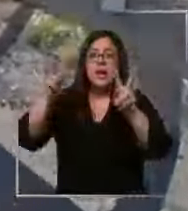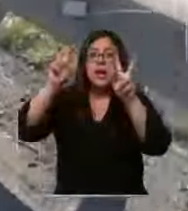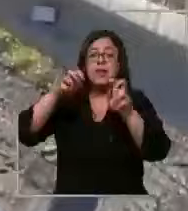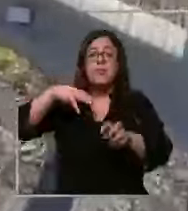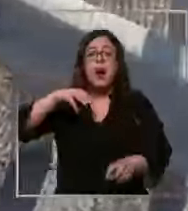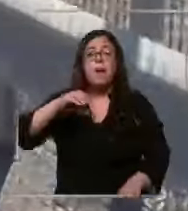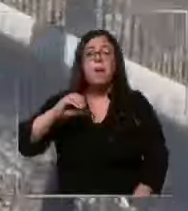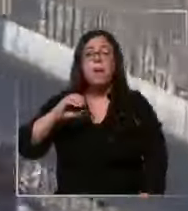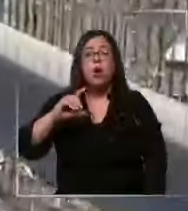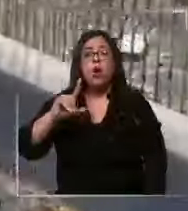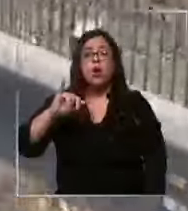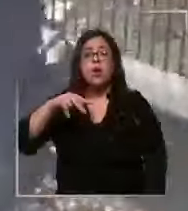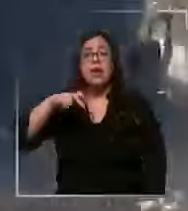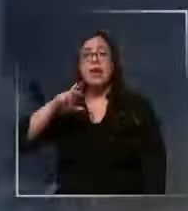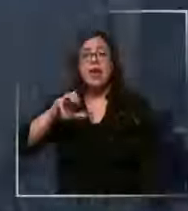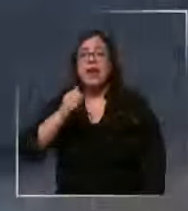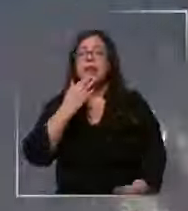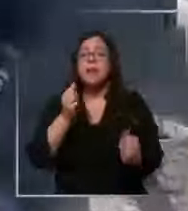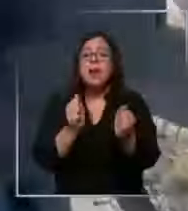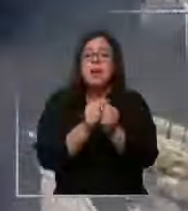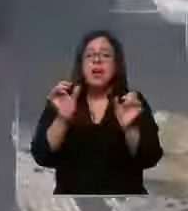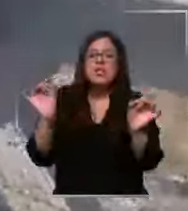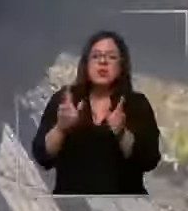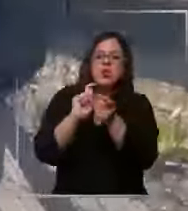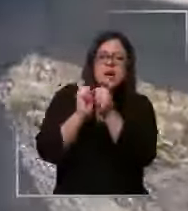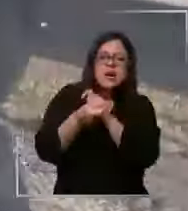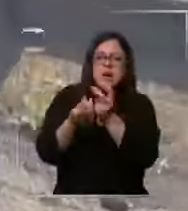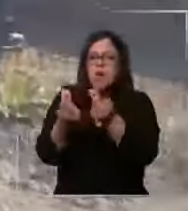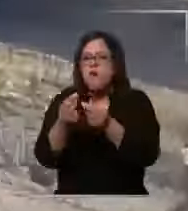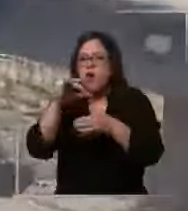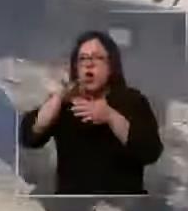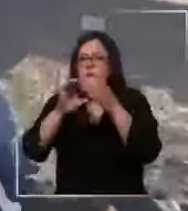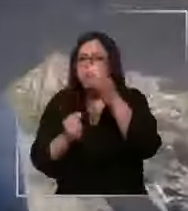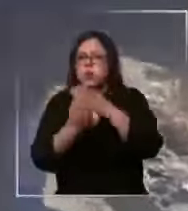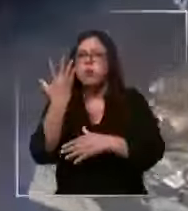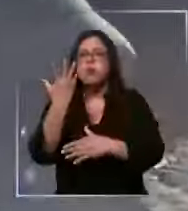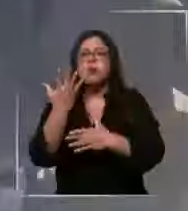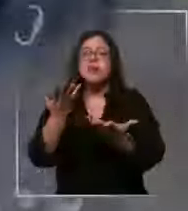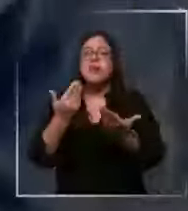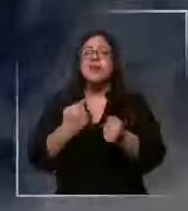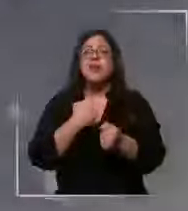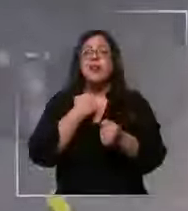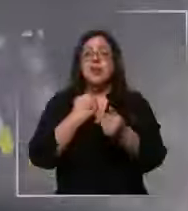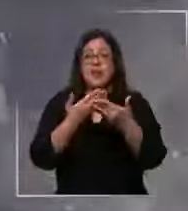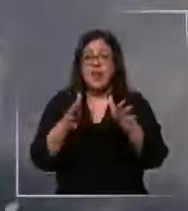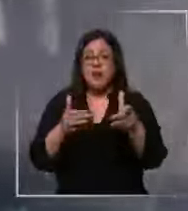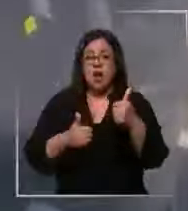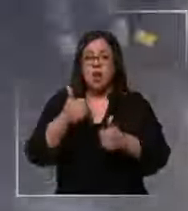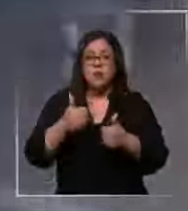si existieran distorsiones en el precio del trigo que afecten la libre competencia.